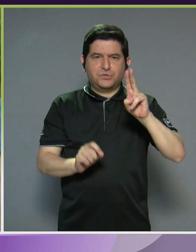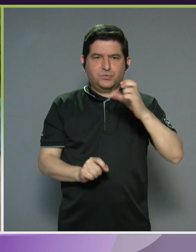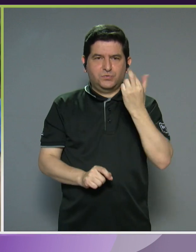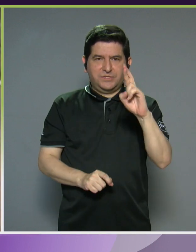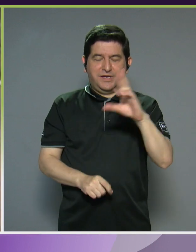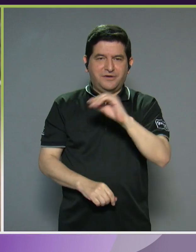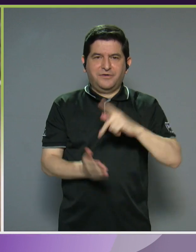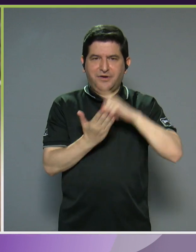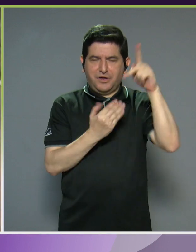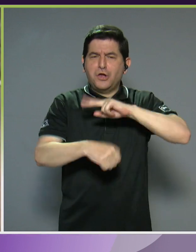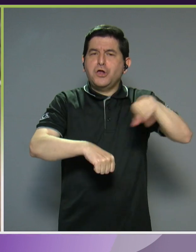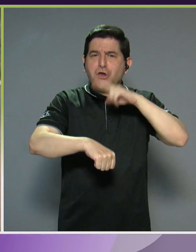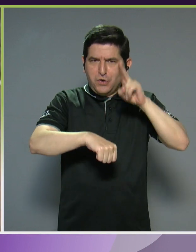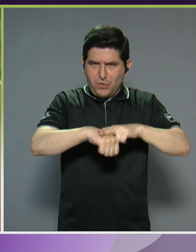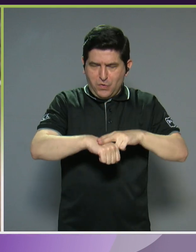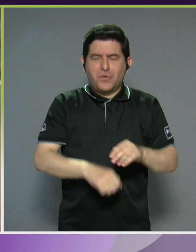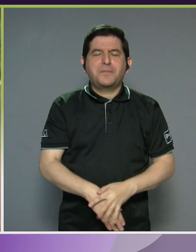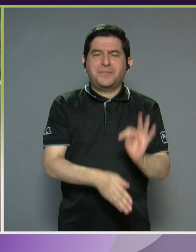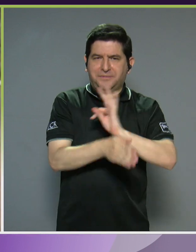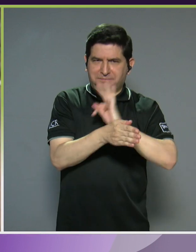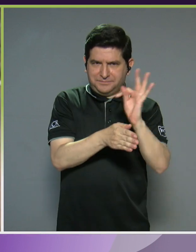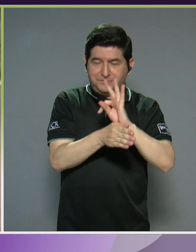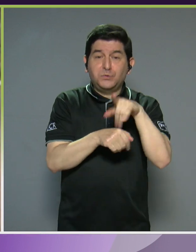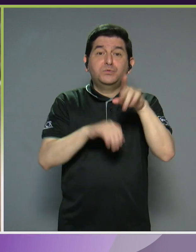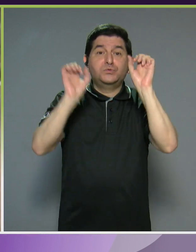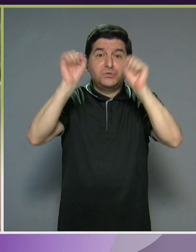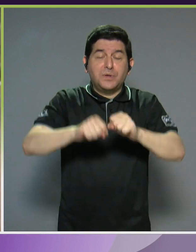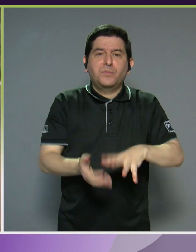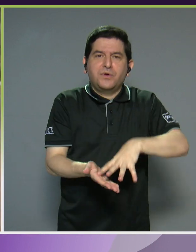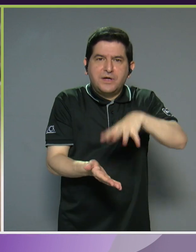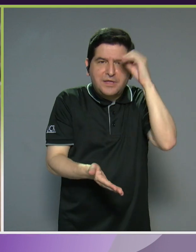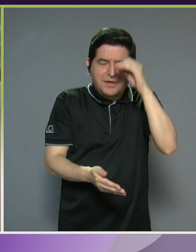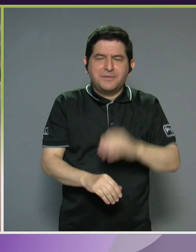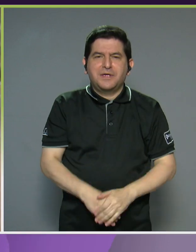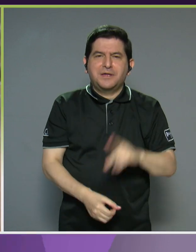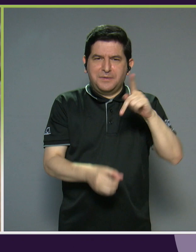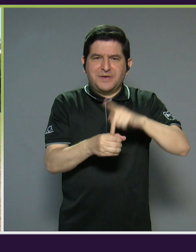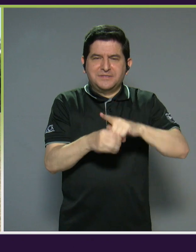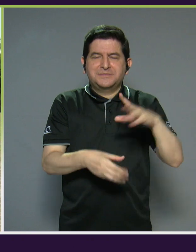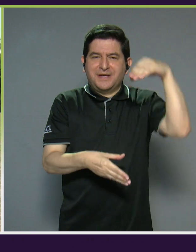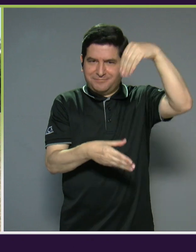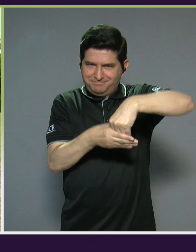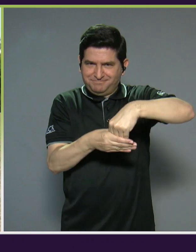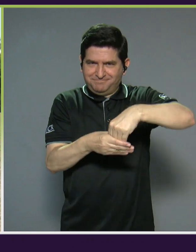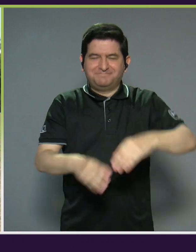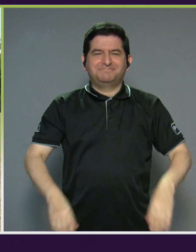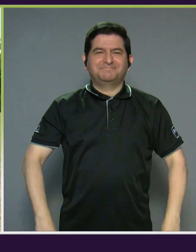nuestra programación habitual a través de la televisión usted puede aprender y apuntarse a la inclusión.